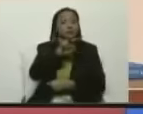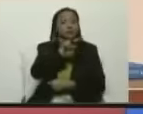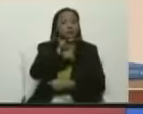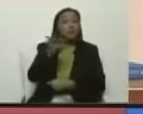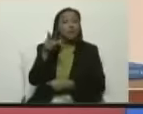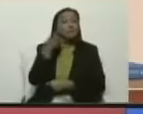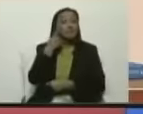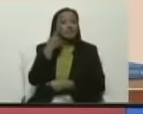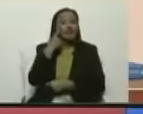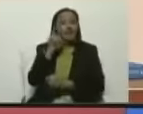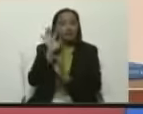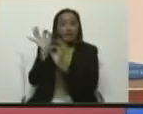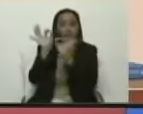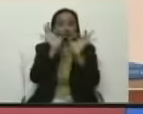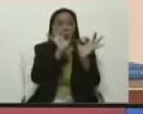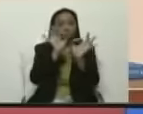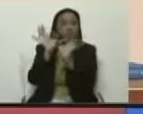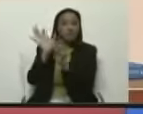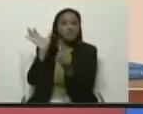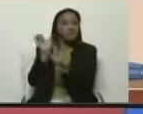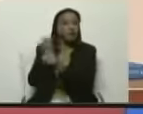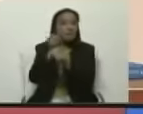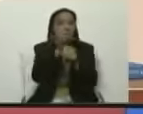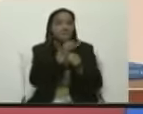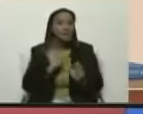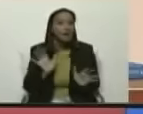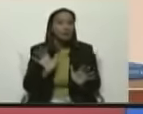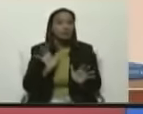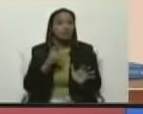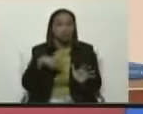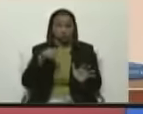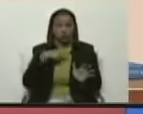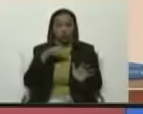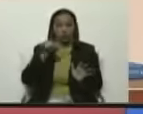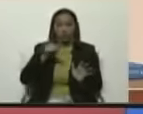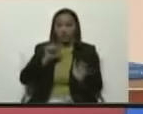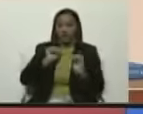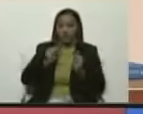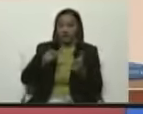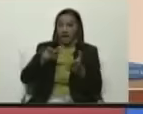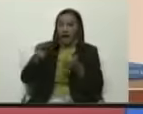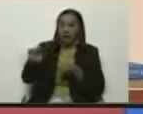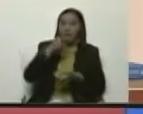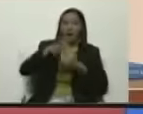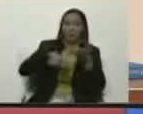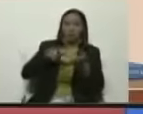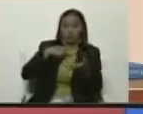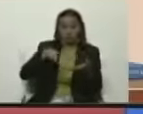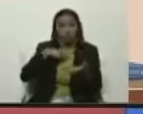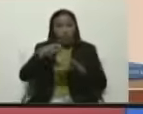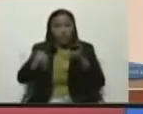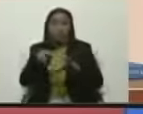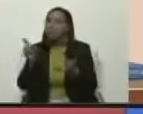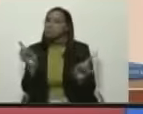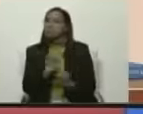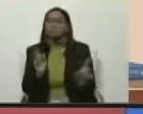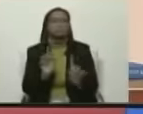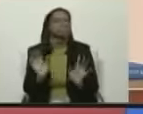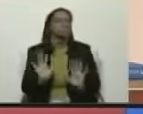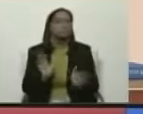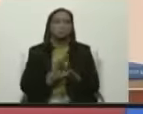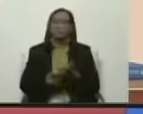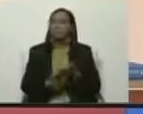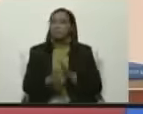estas alturas. Y como dijo Jorge ayer, mano segura no se tranca. Con